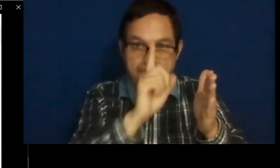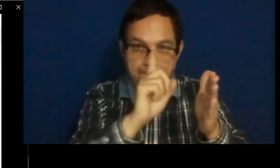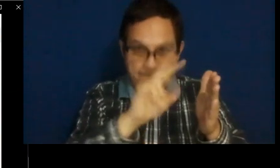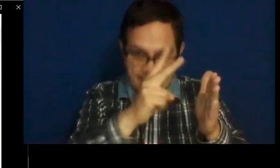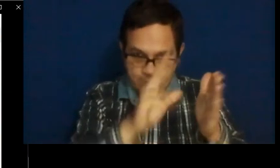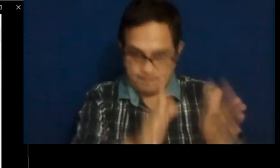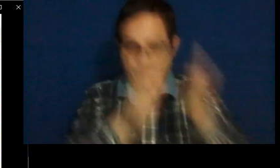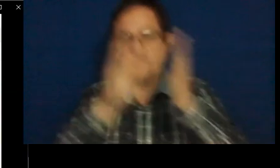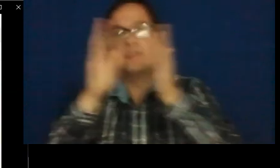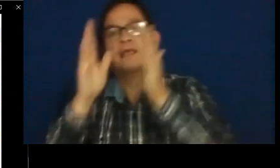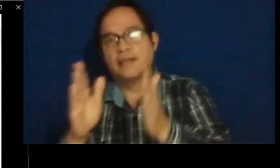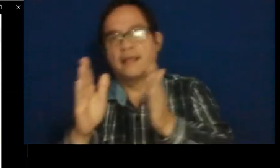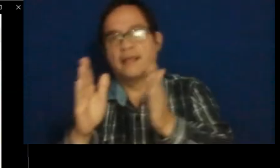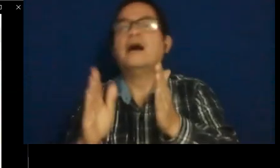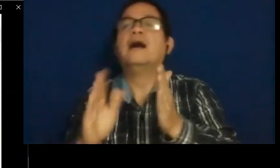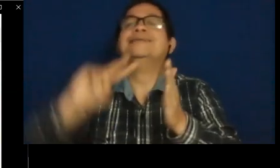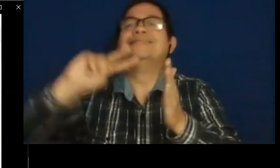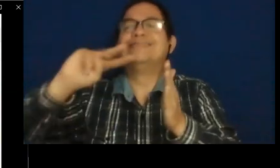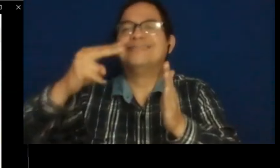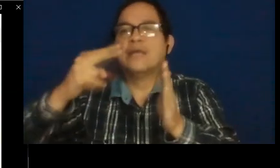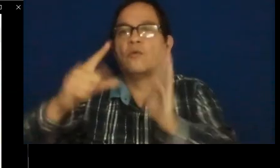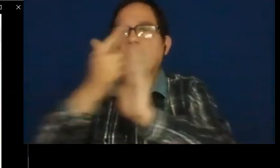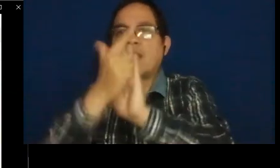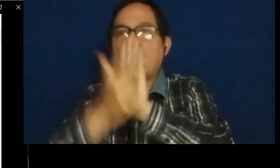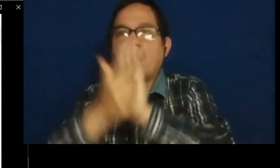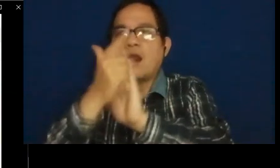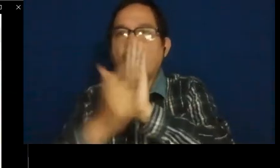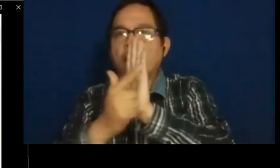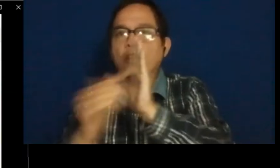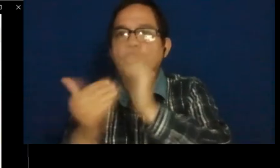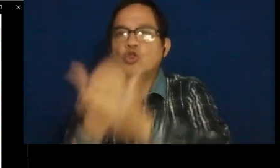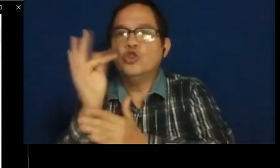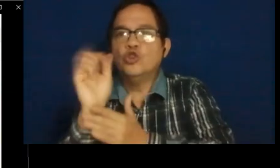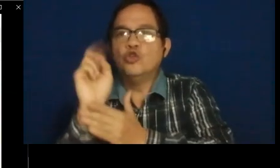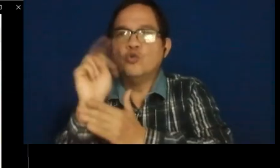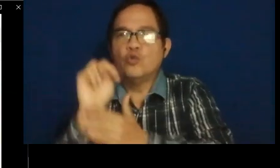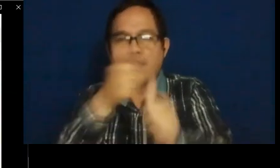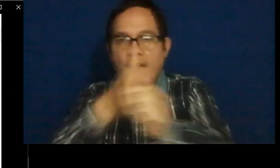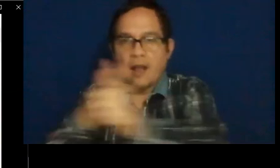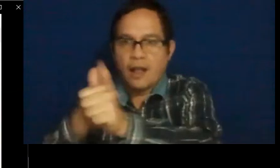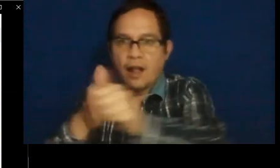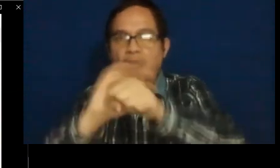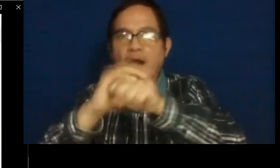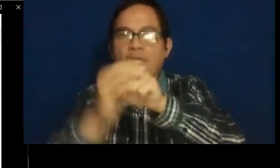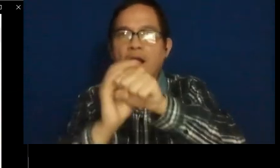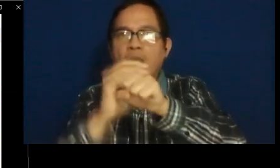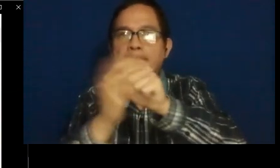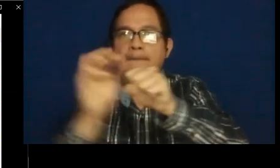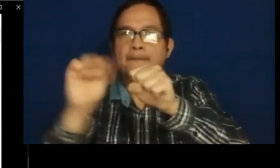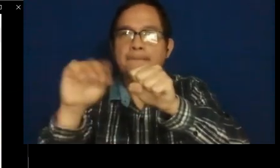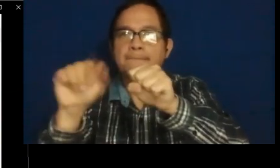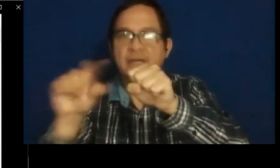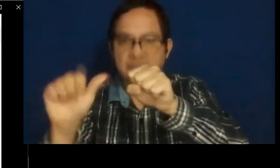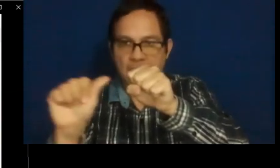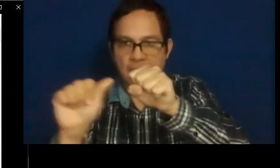perdón, que es plantear la segunda ley de Newton para cada una de las masas. Entonces allí lo que nosotros vamos a hacer es, teniendo en